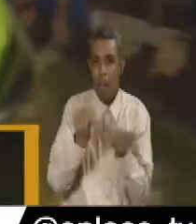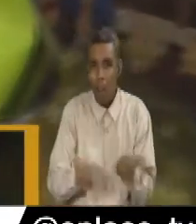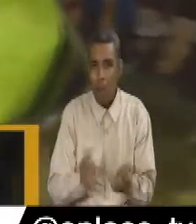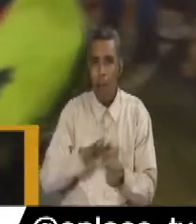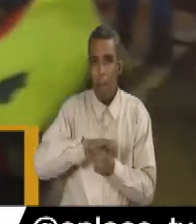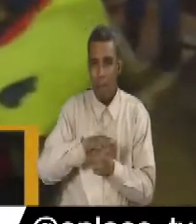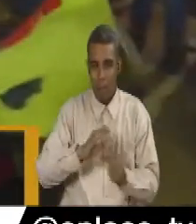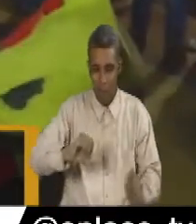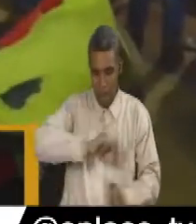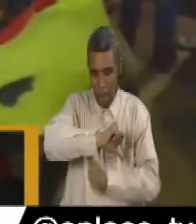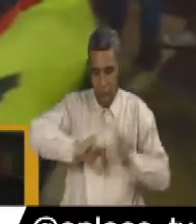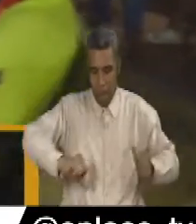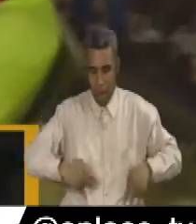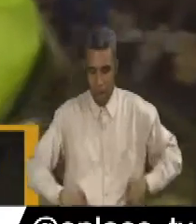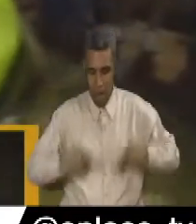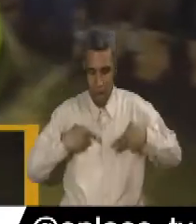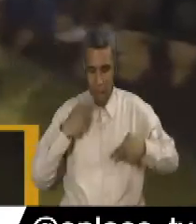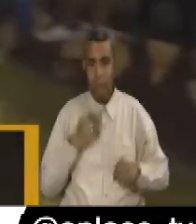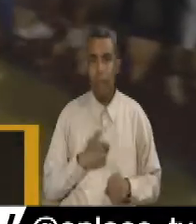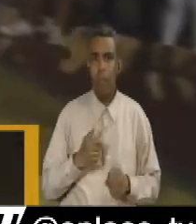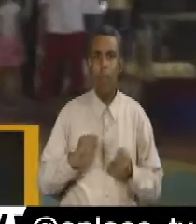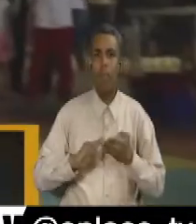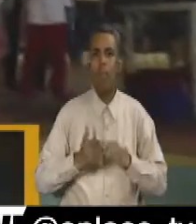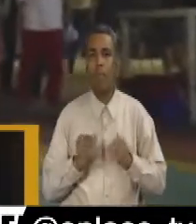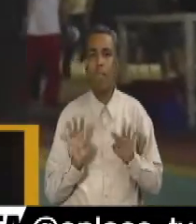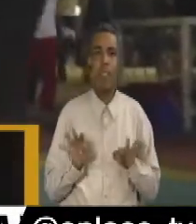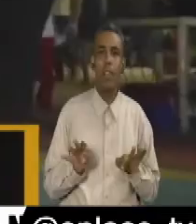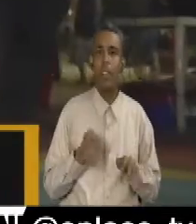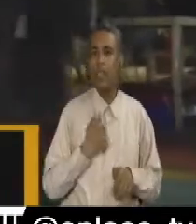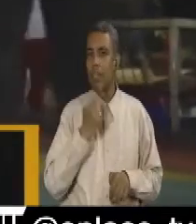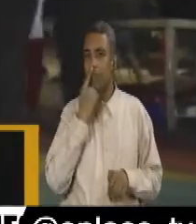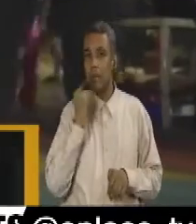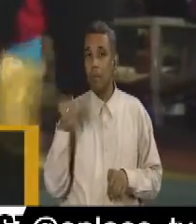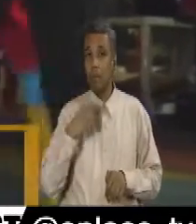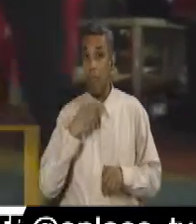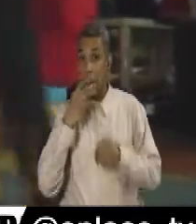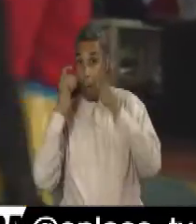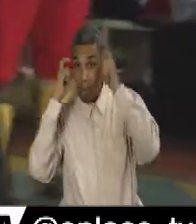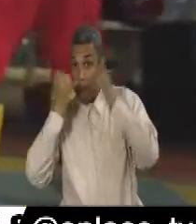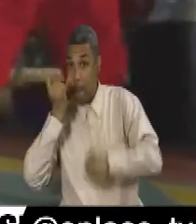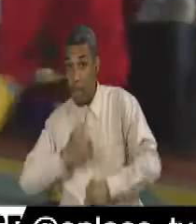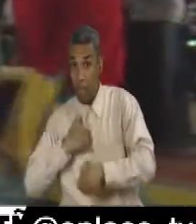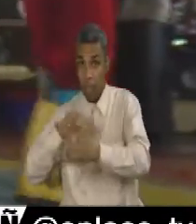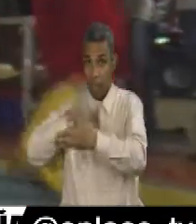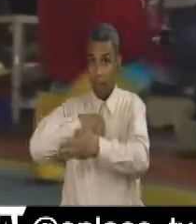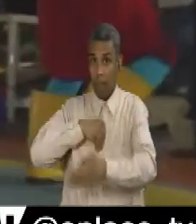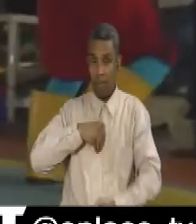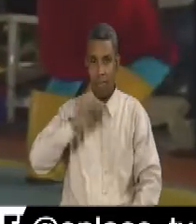Vida. El público presente en el Parque de la Vida conoció a Rufino y se comprometió a no imitar su mal comportamiento ciudadano.